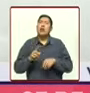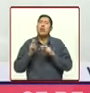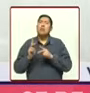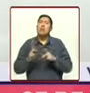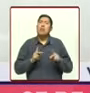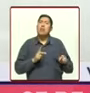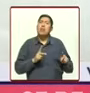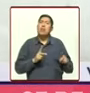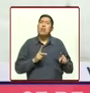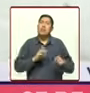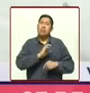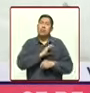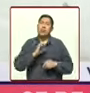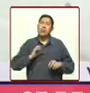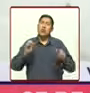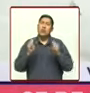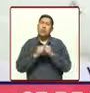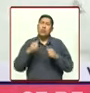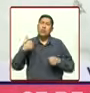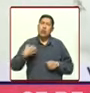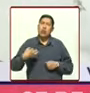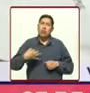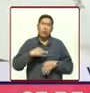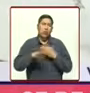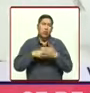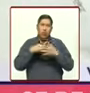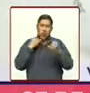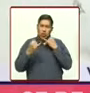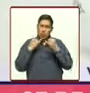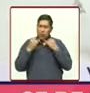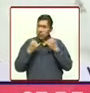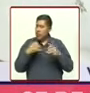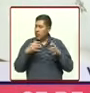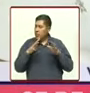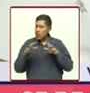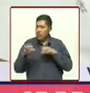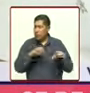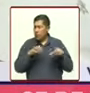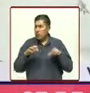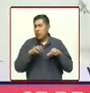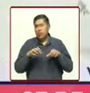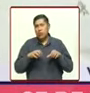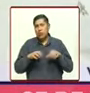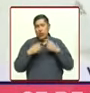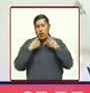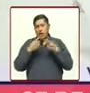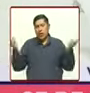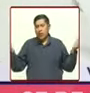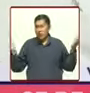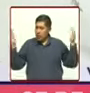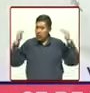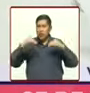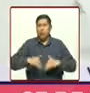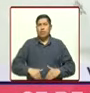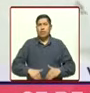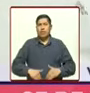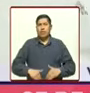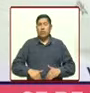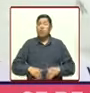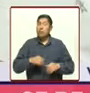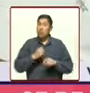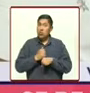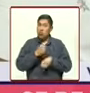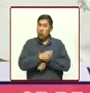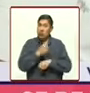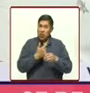para que el Consejo junto al Ejecutivo, con todos los informes ya bien realizados, nos vamos a declarar en desastre. Por los focos de